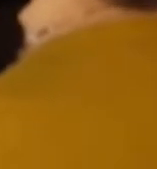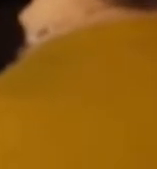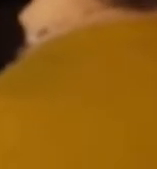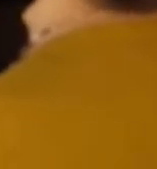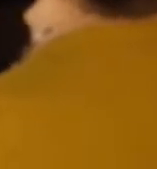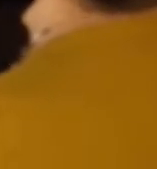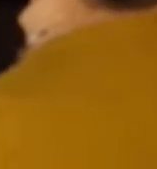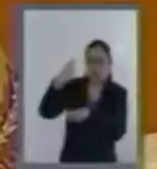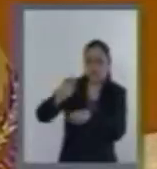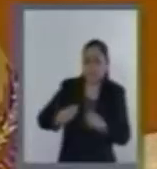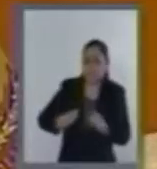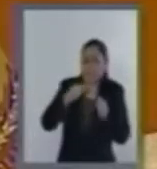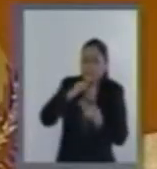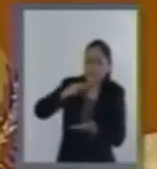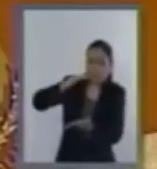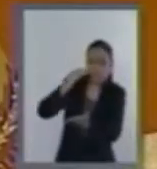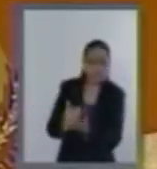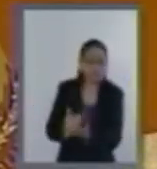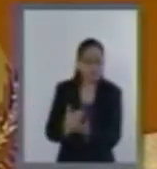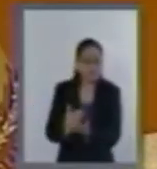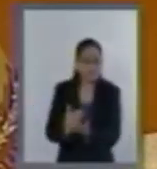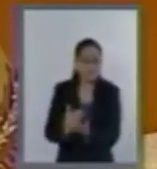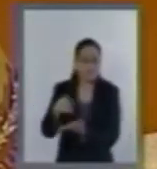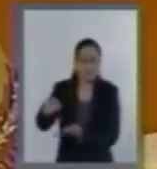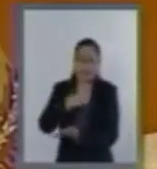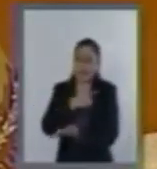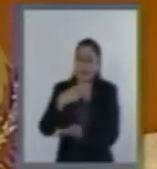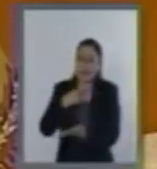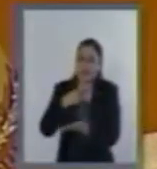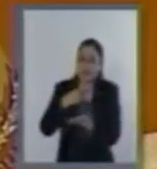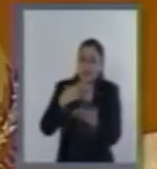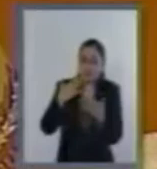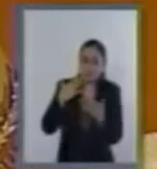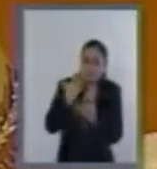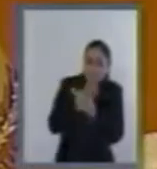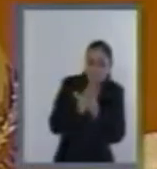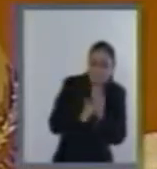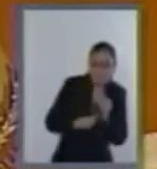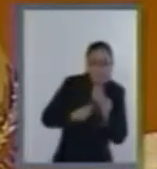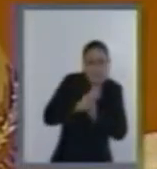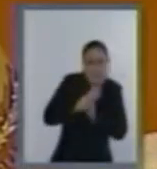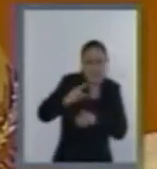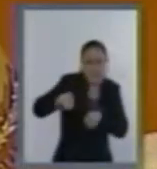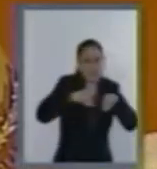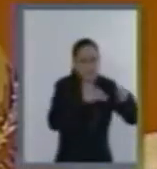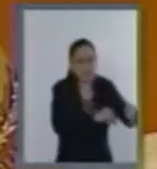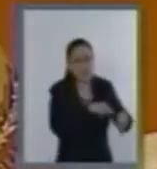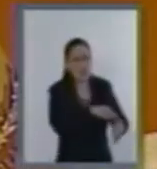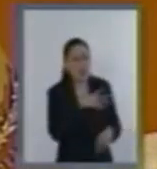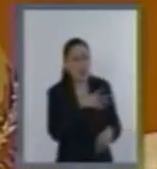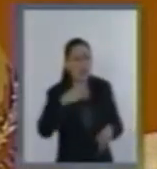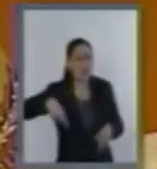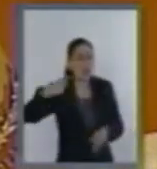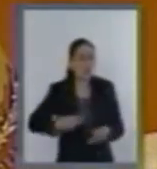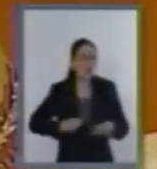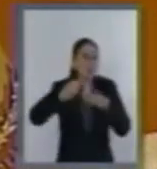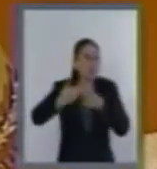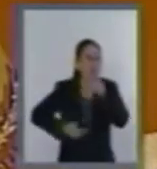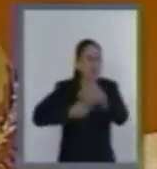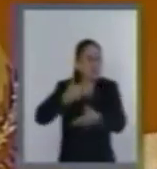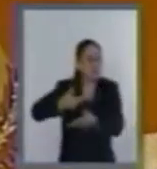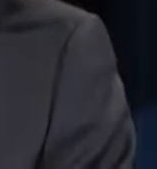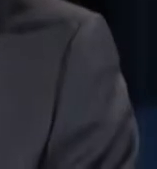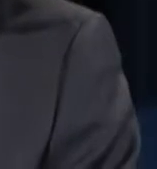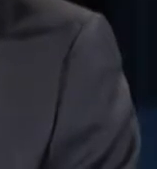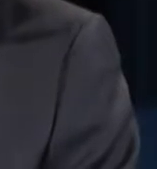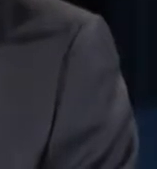de una vida mejor, sino que tendrán que abandonar el país donde han llevado la mayor parte de su vida simplemente por la